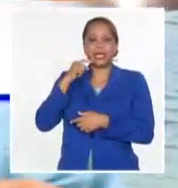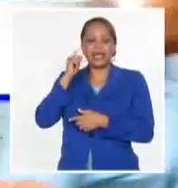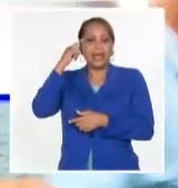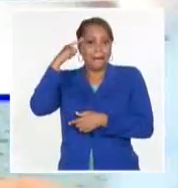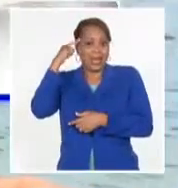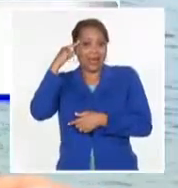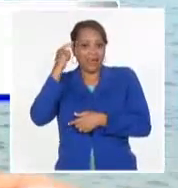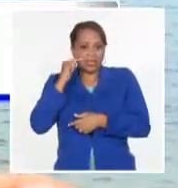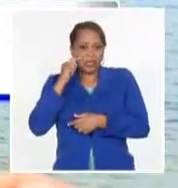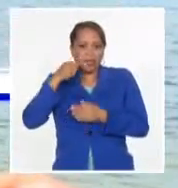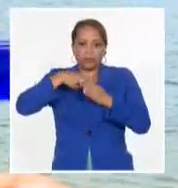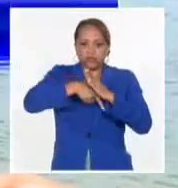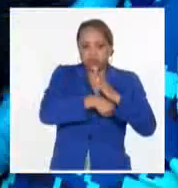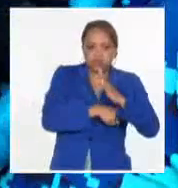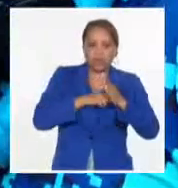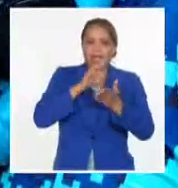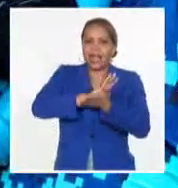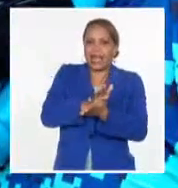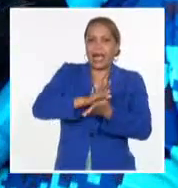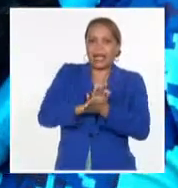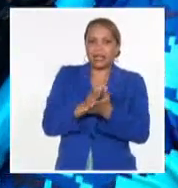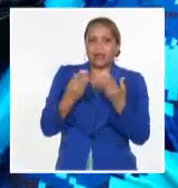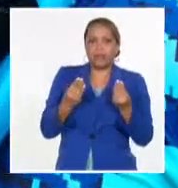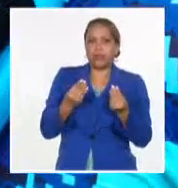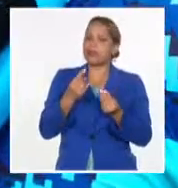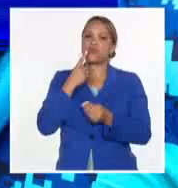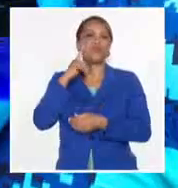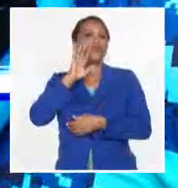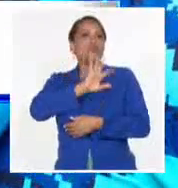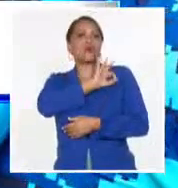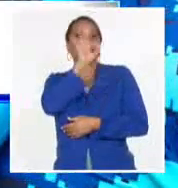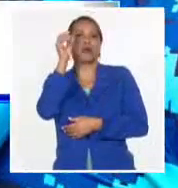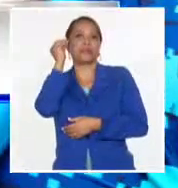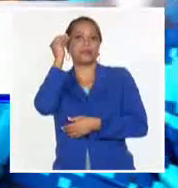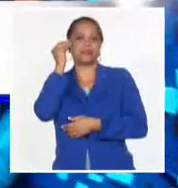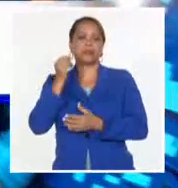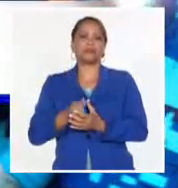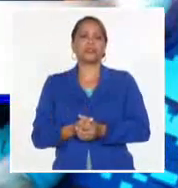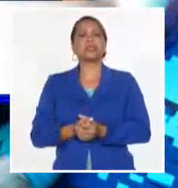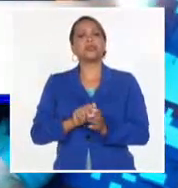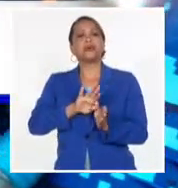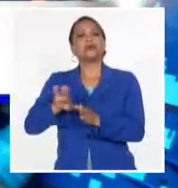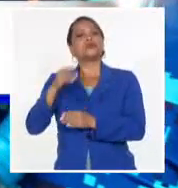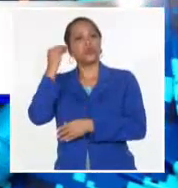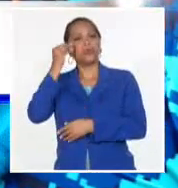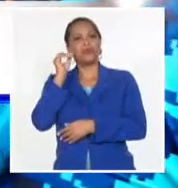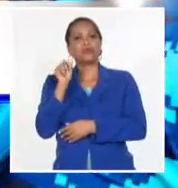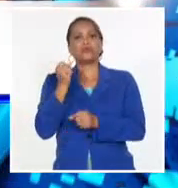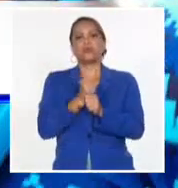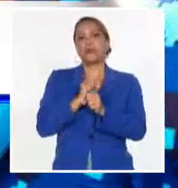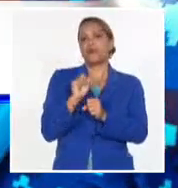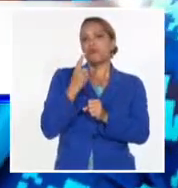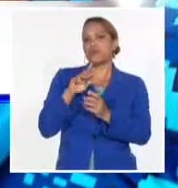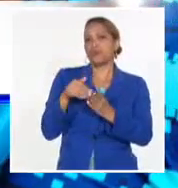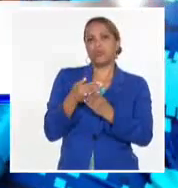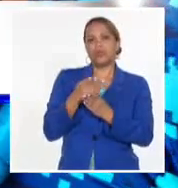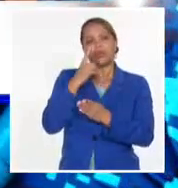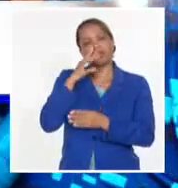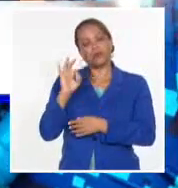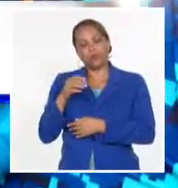no cabía que esto estuviese ahí, la verdad. Bueno, no creo que sea trabajo de un día, pero es algo que si ponemos de nuestra parte, ¿no?